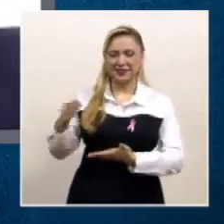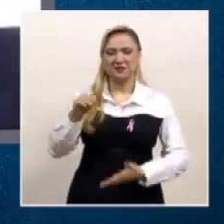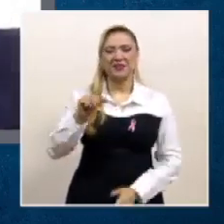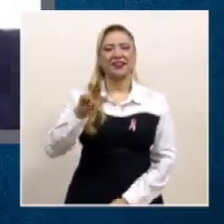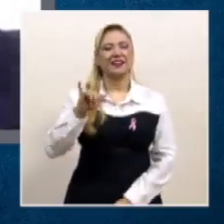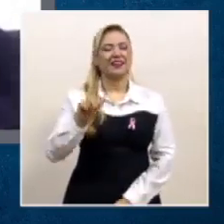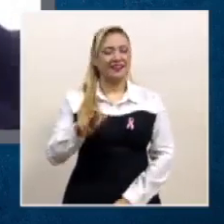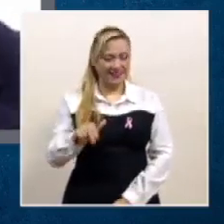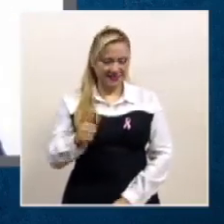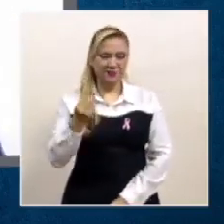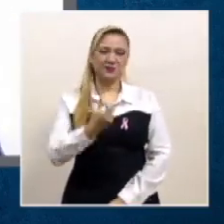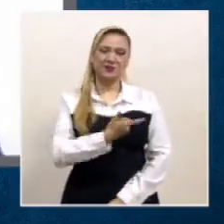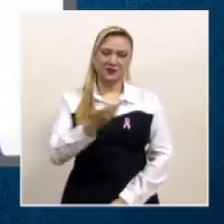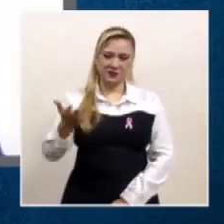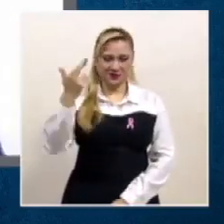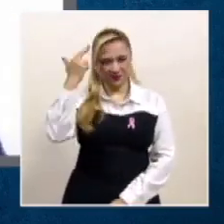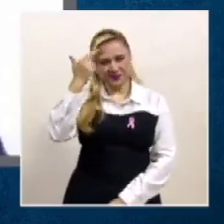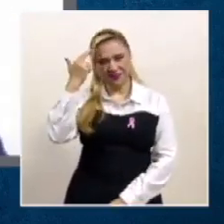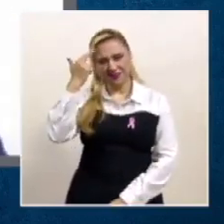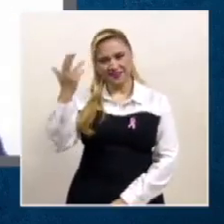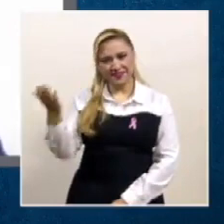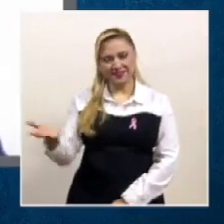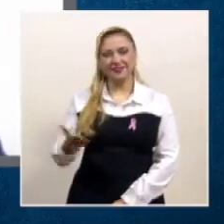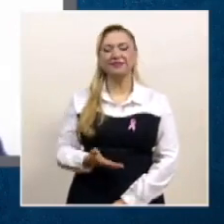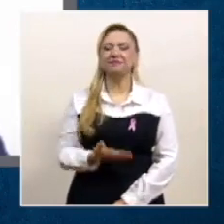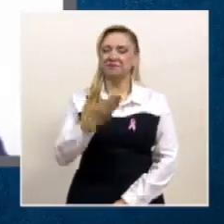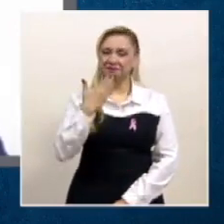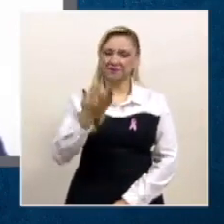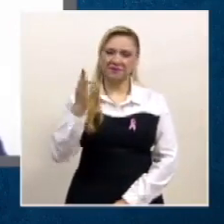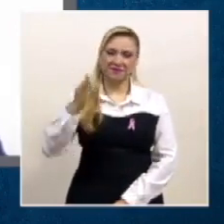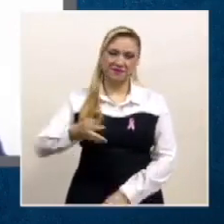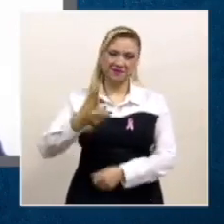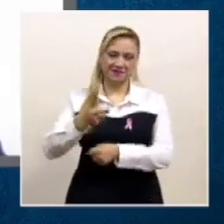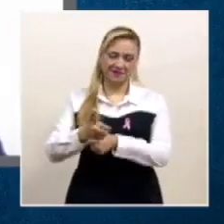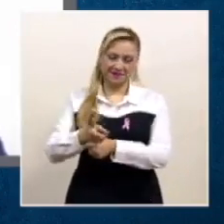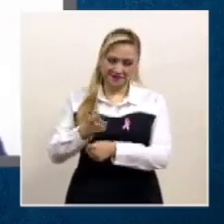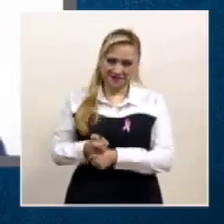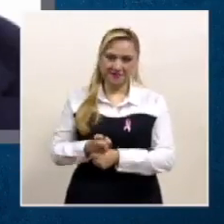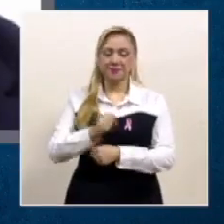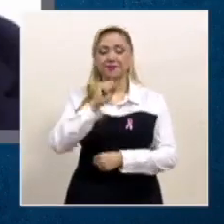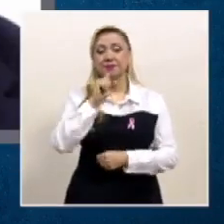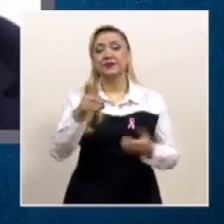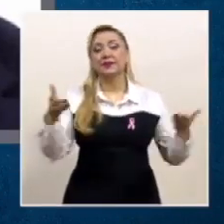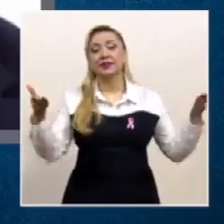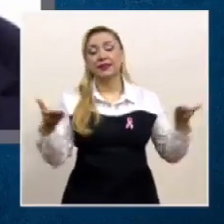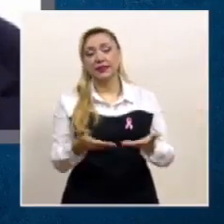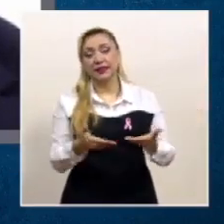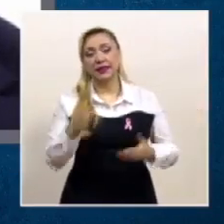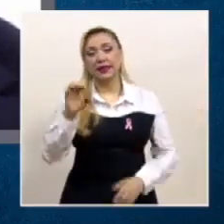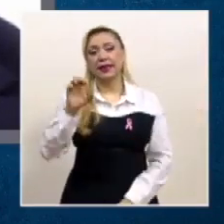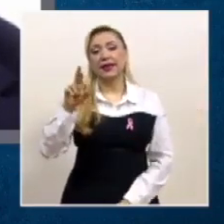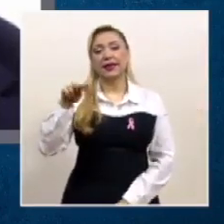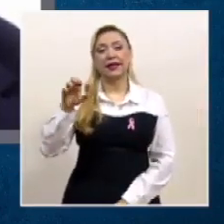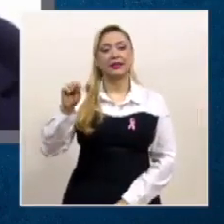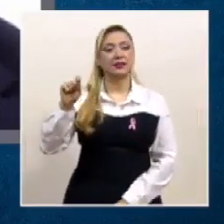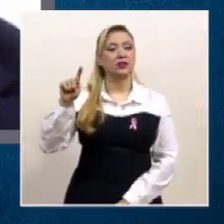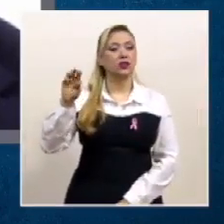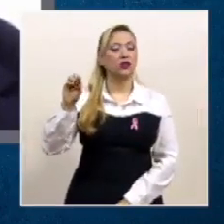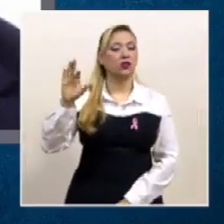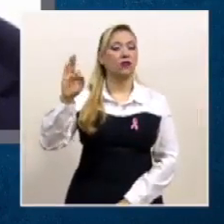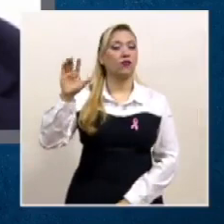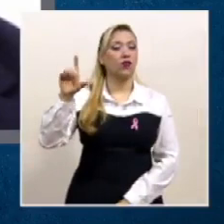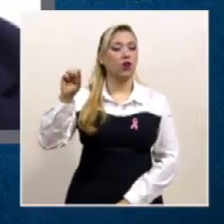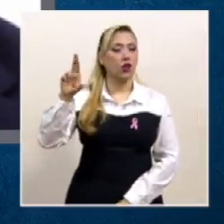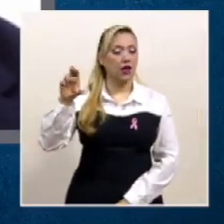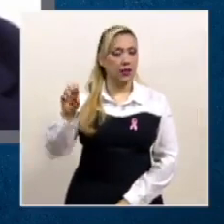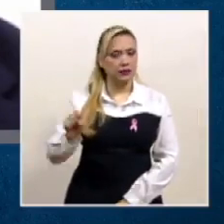un gusto estar con ustedes. Pues encantado que hayan aceptado la invitación. También presento a Aaron Ernesto Flores Velasco, experto en